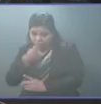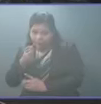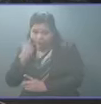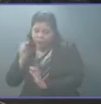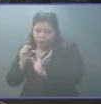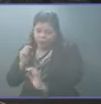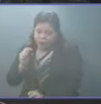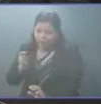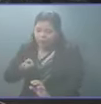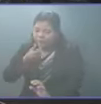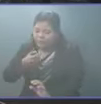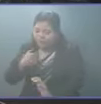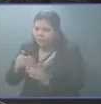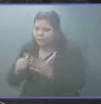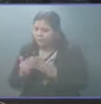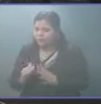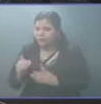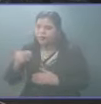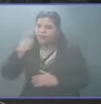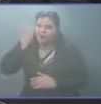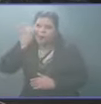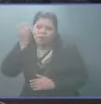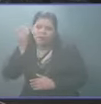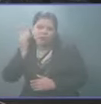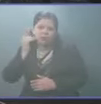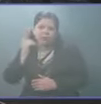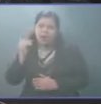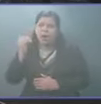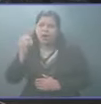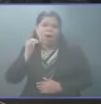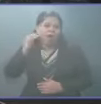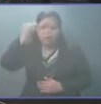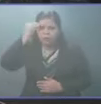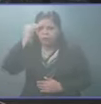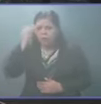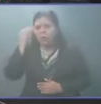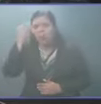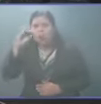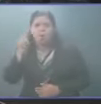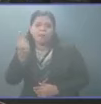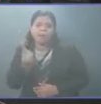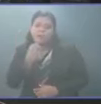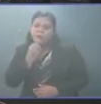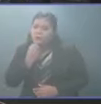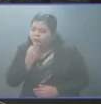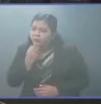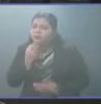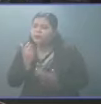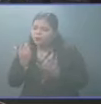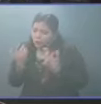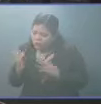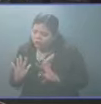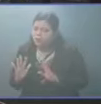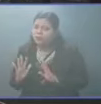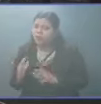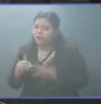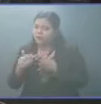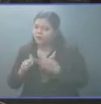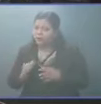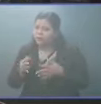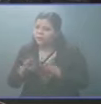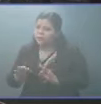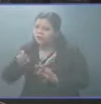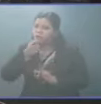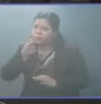a un adulto joven o a una persona que ya está en proceso de adulto mayor.